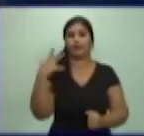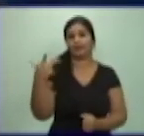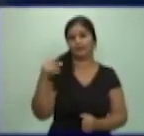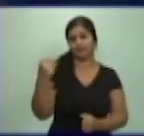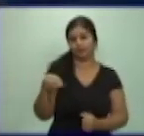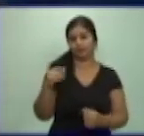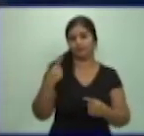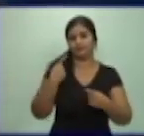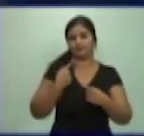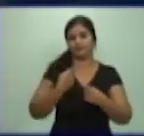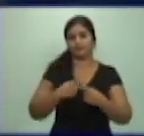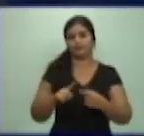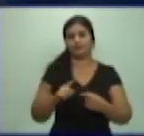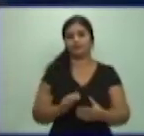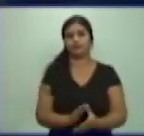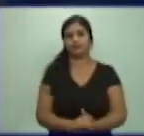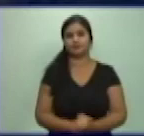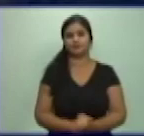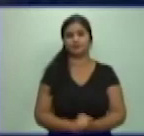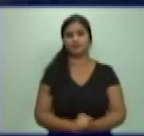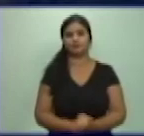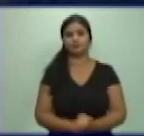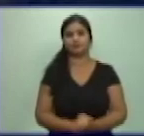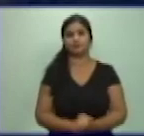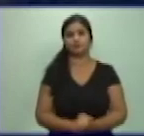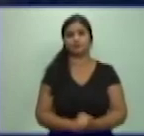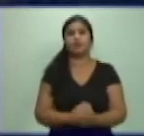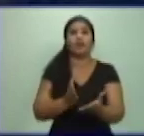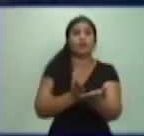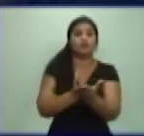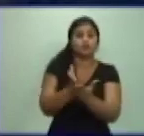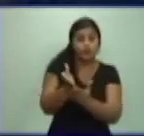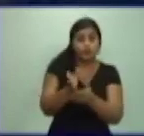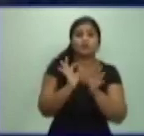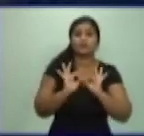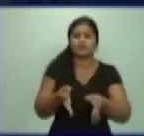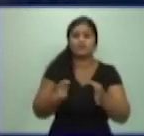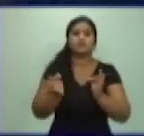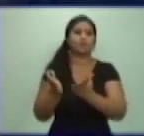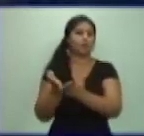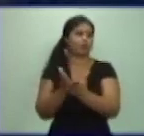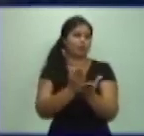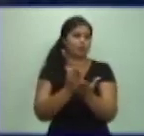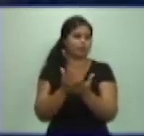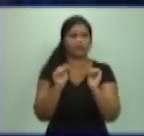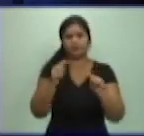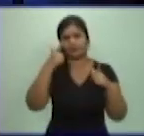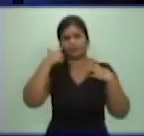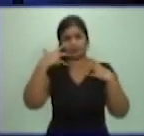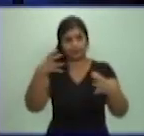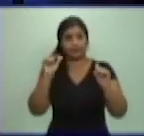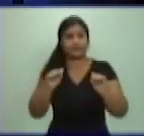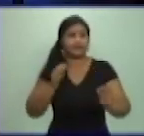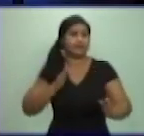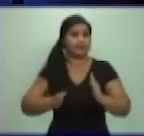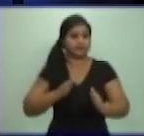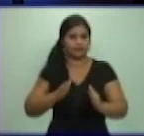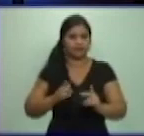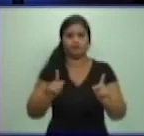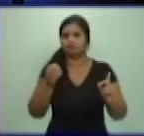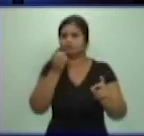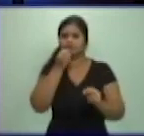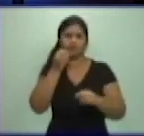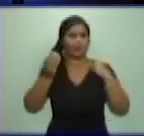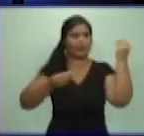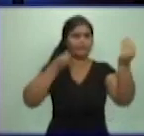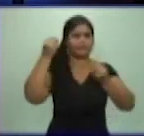bueno, el estudio sigue siendo importante en esta etapa. No podemos pensar que porque ya